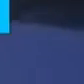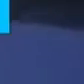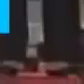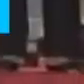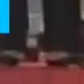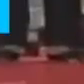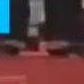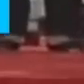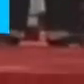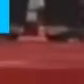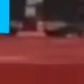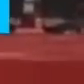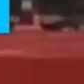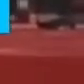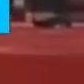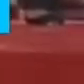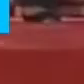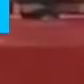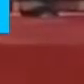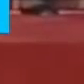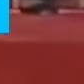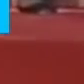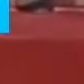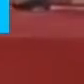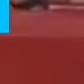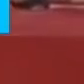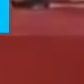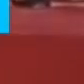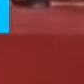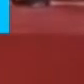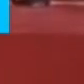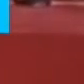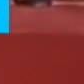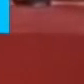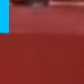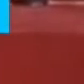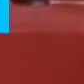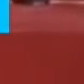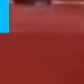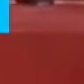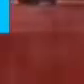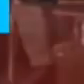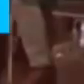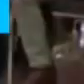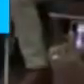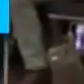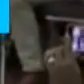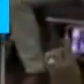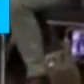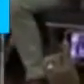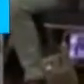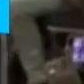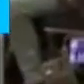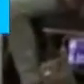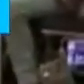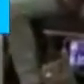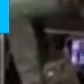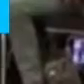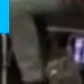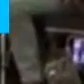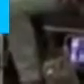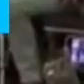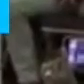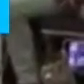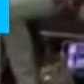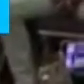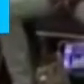en contra sobre todo de los dirigentes del partido de la liberación dominicana pl de una comisión del comité político del pelo de encabezada